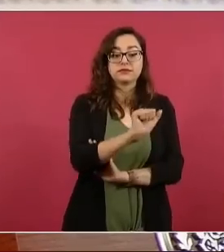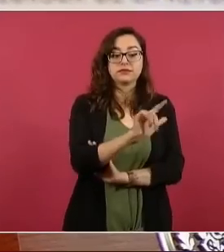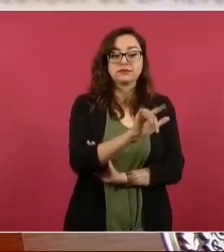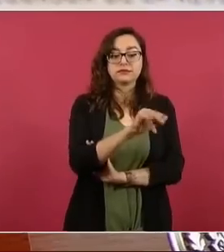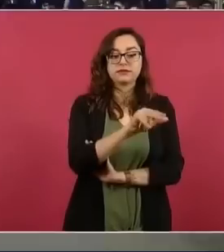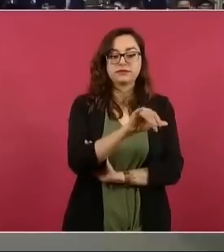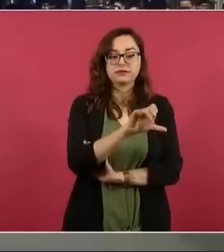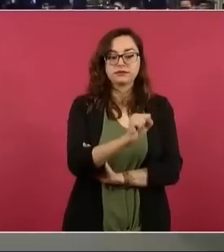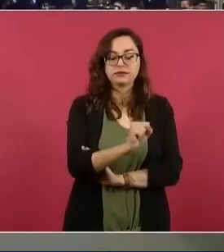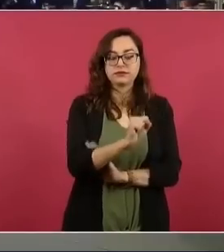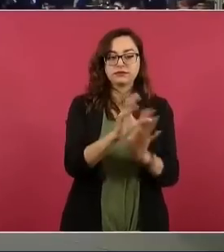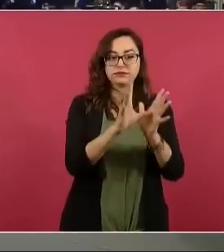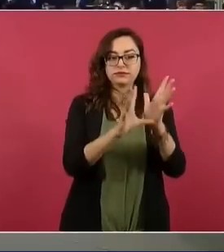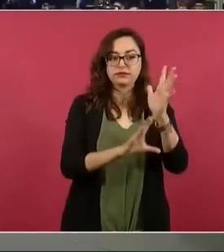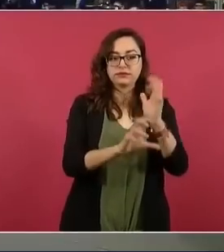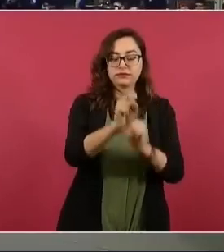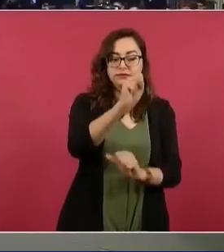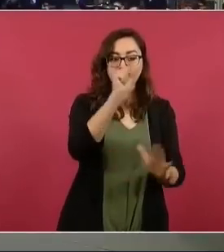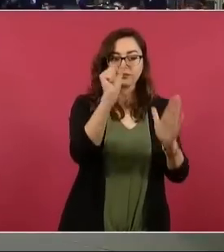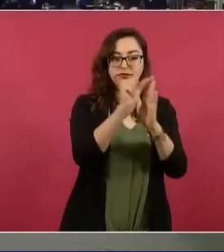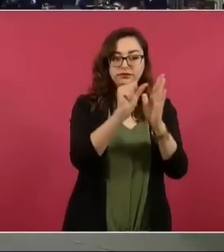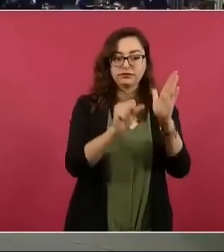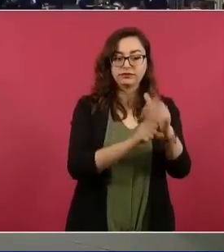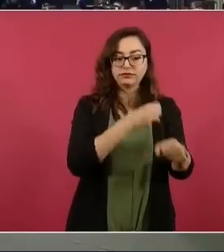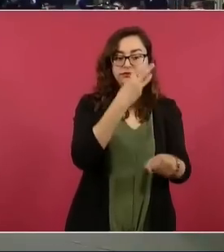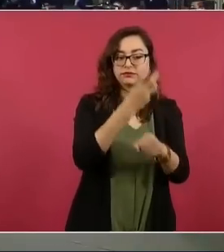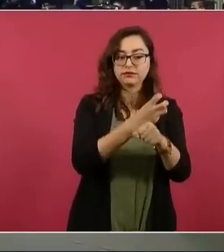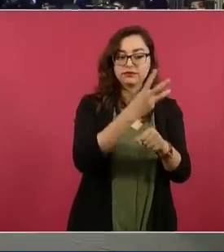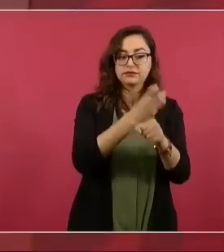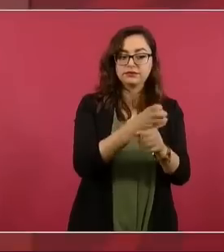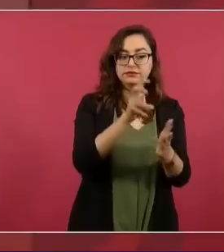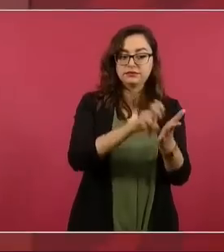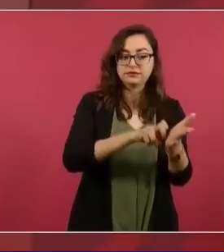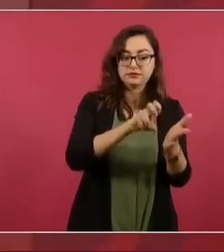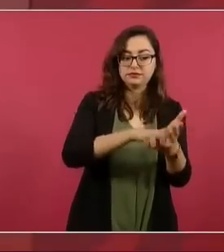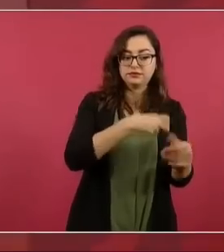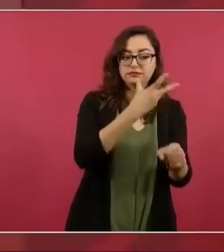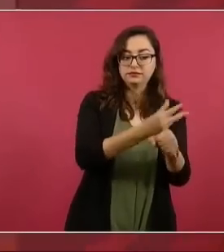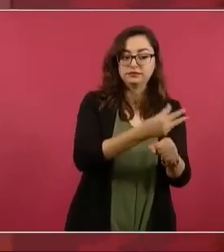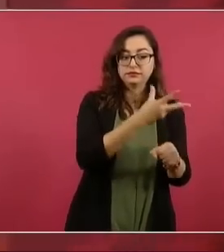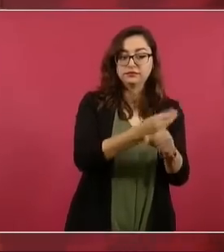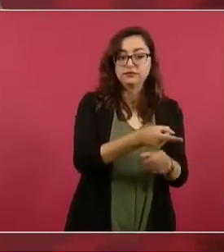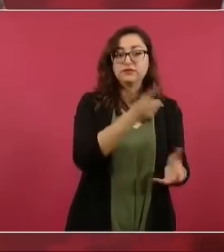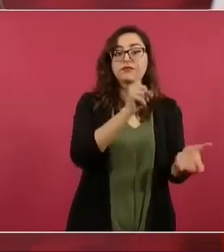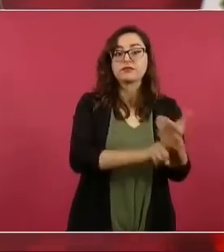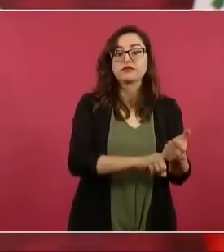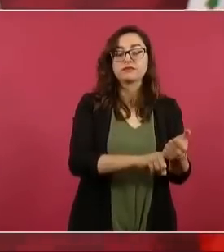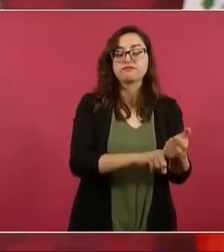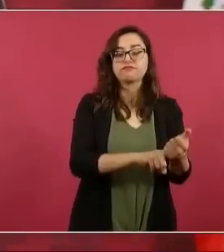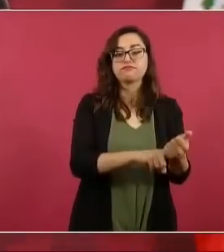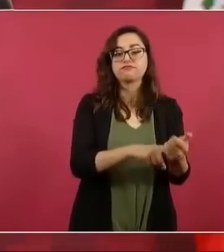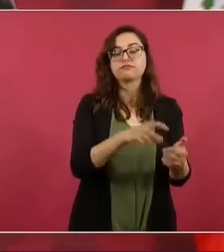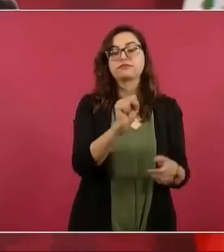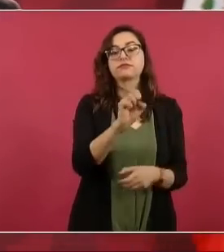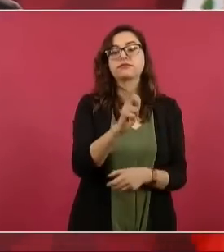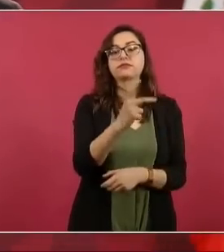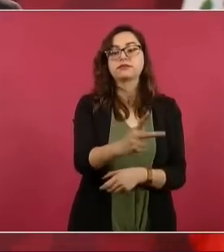el artículo 3 de la Constitución, siendo secretario de Educación Ernesto